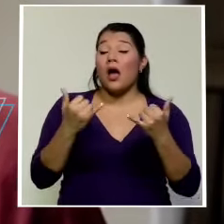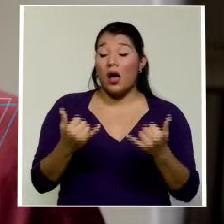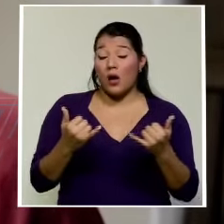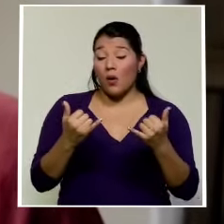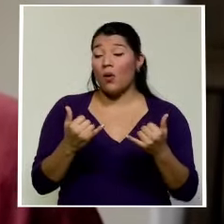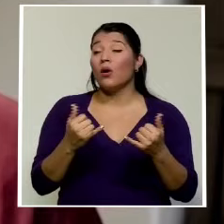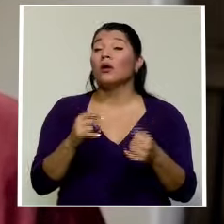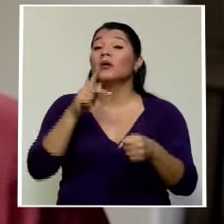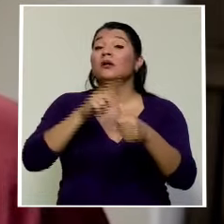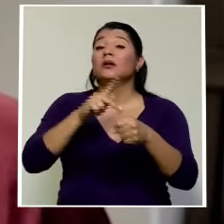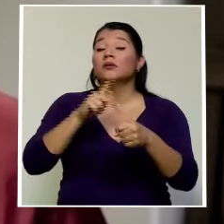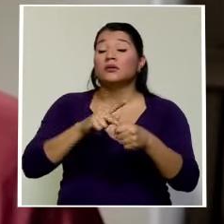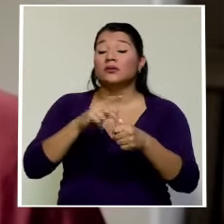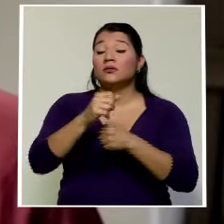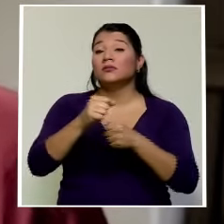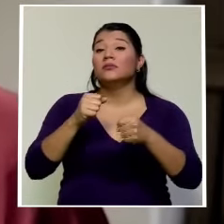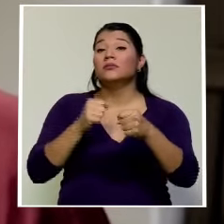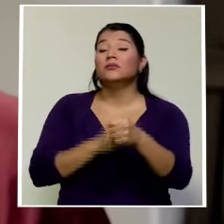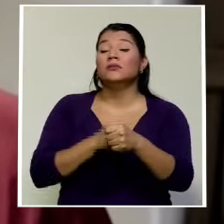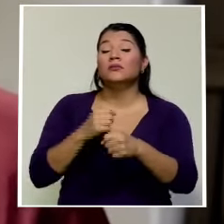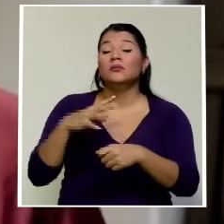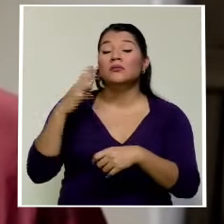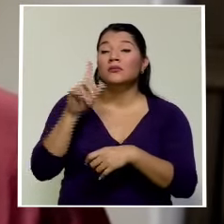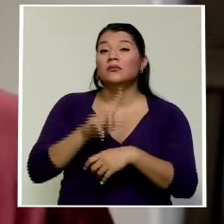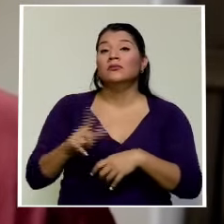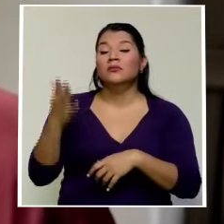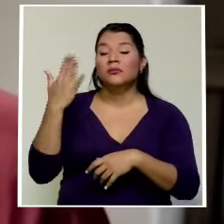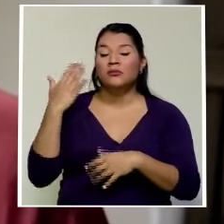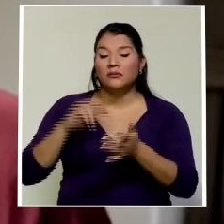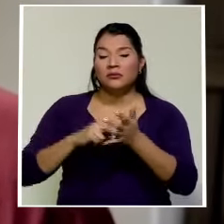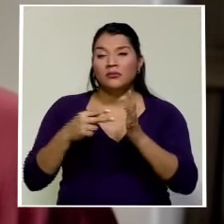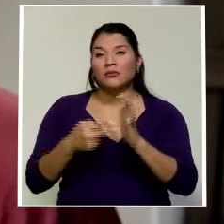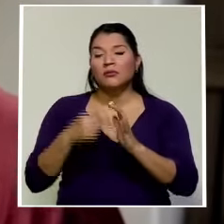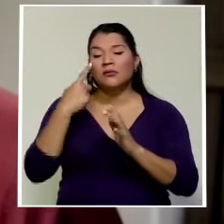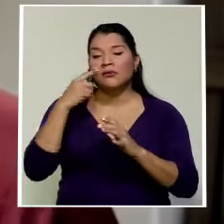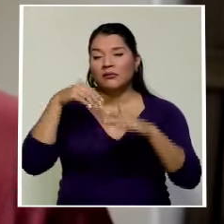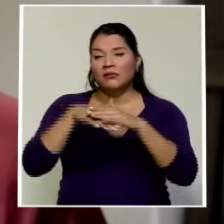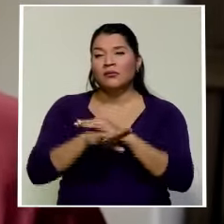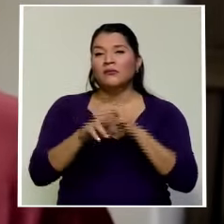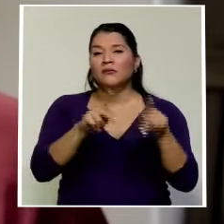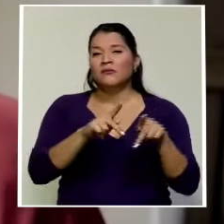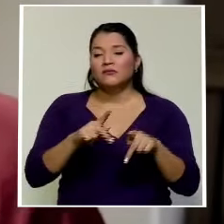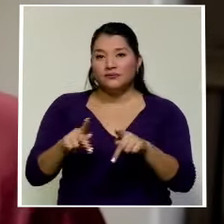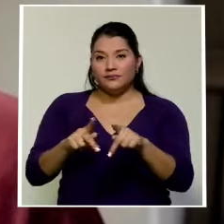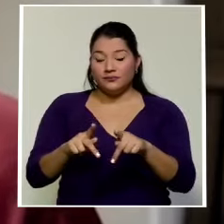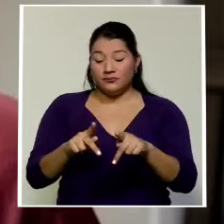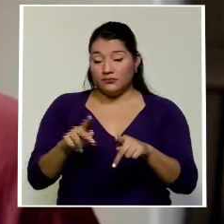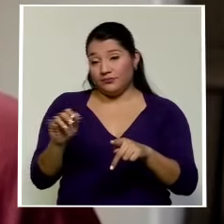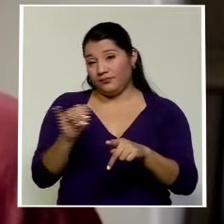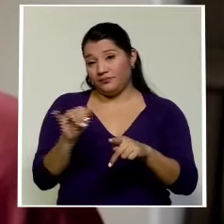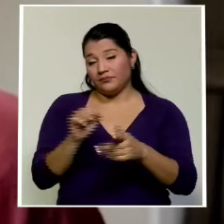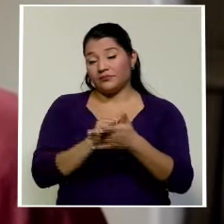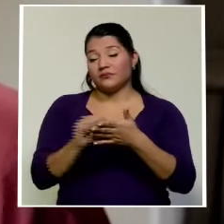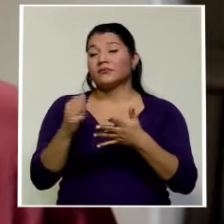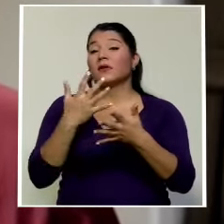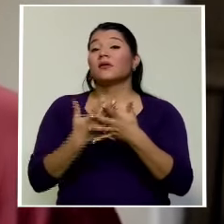Sala Constitucional el lunes pasado, es decir, para el ingreso de las personas al CAI San José, más conocido como San